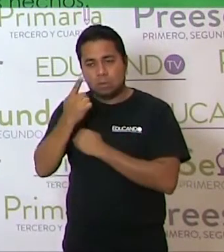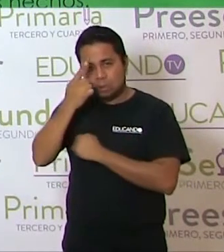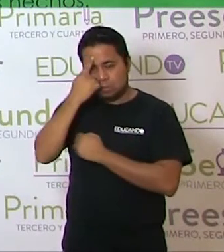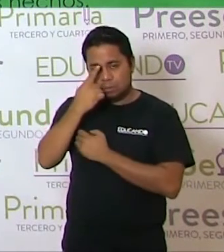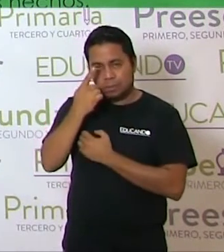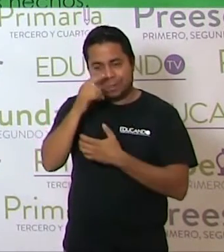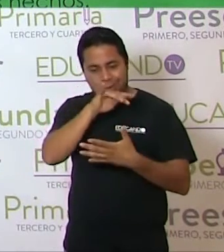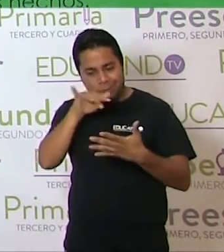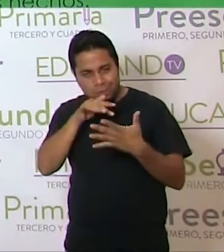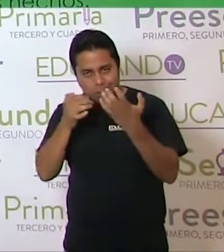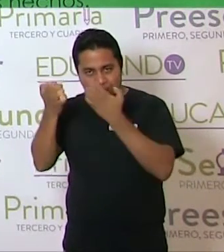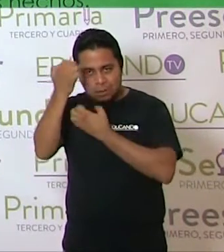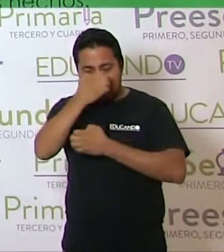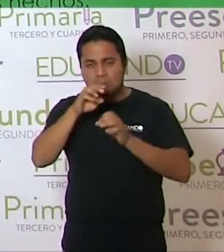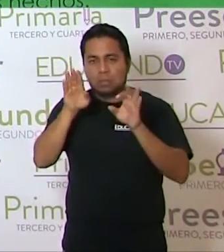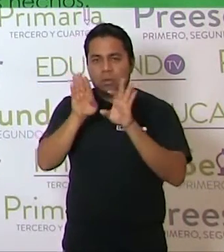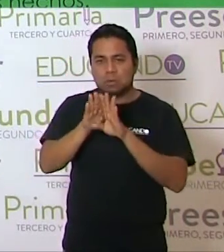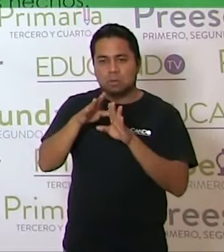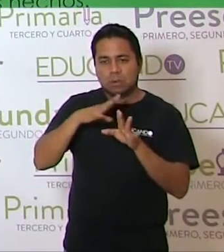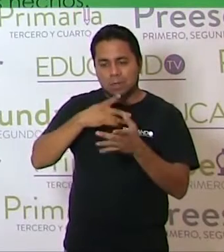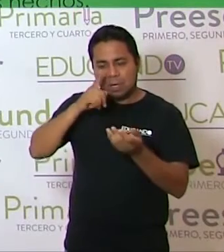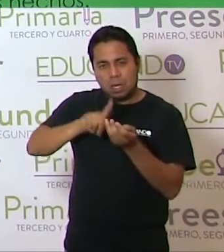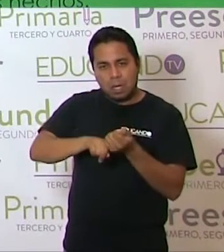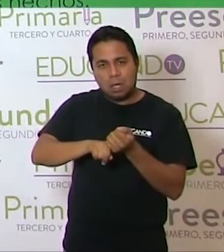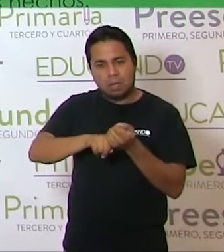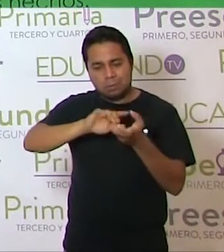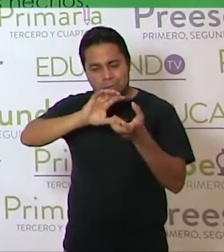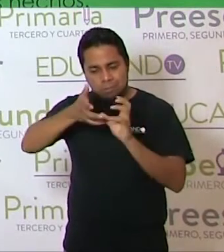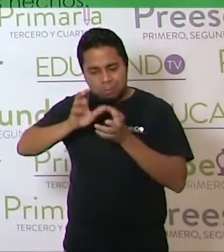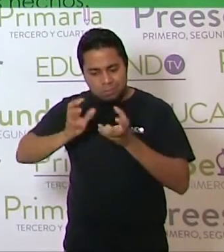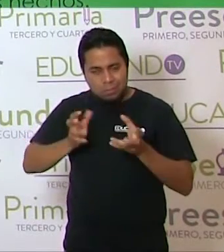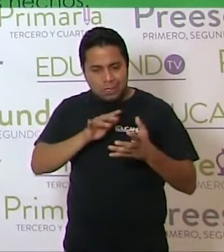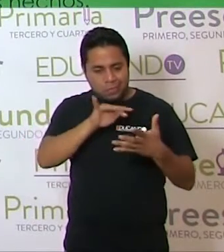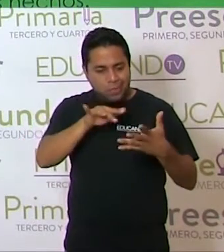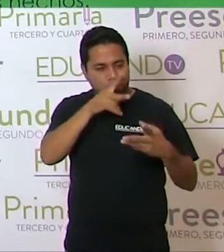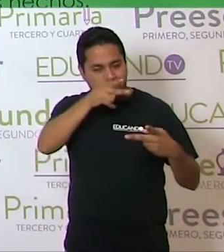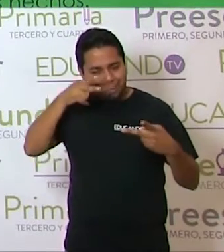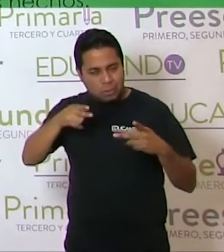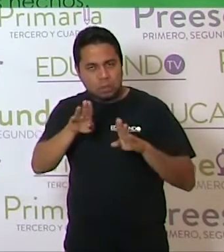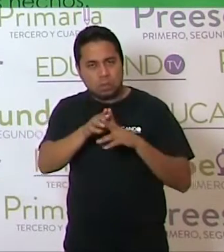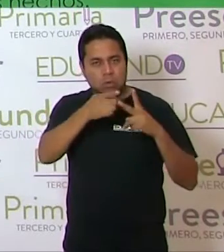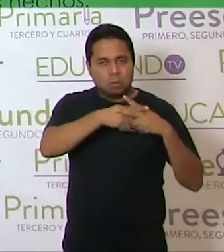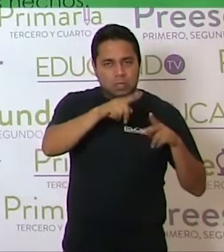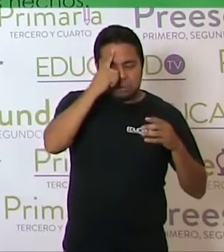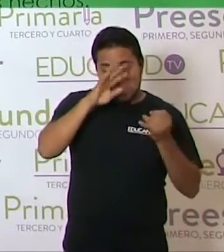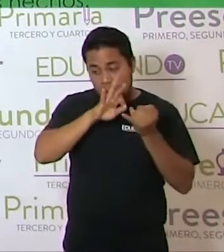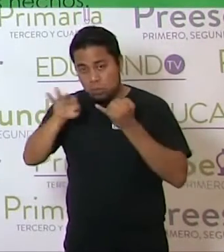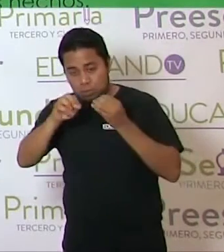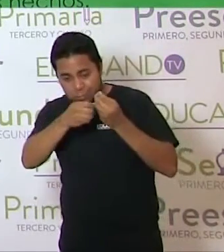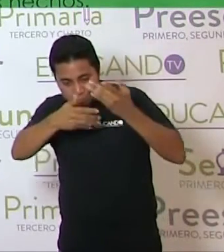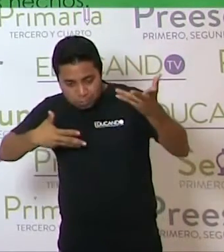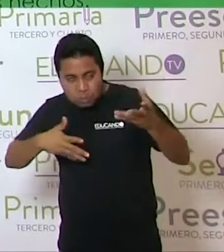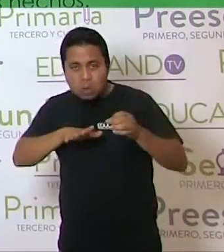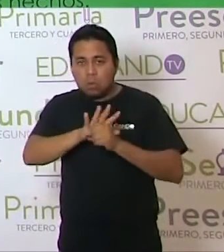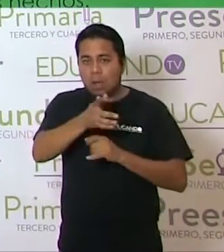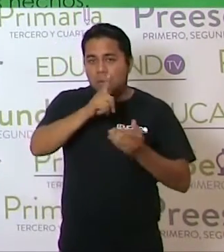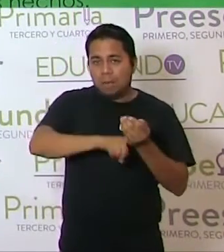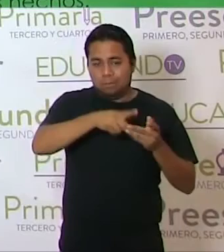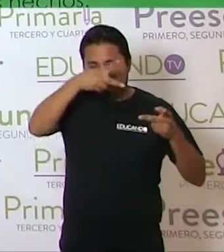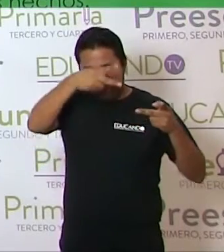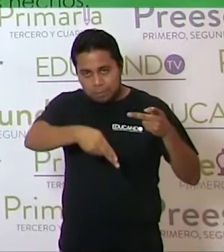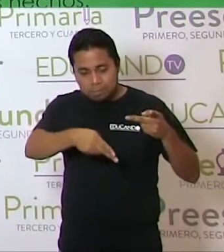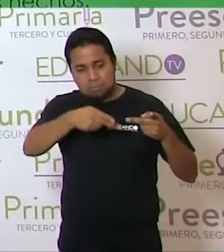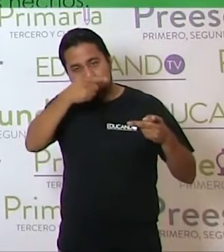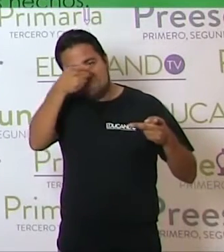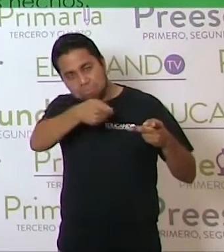texto ver cómo está formado todas sus partes desde el principio hasta el final que partes lo componen